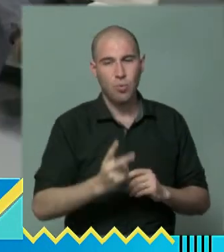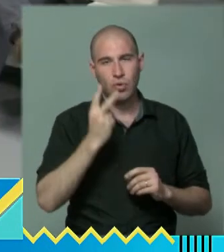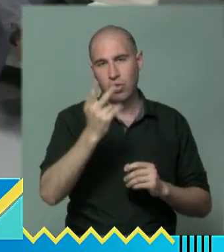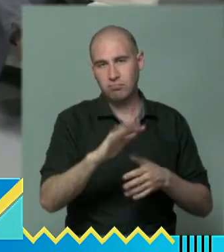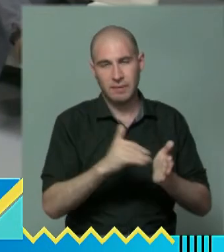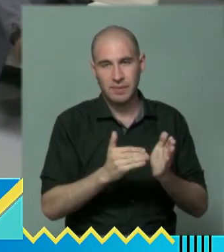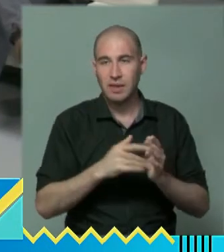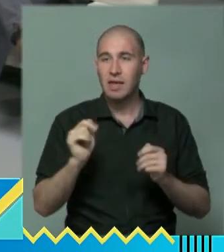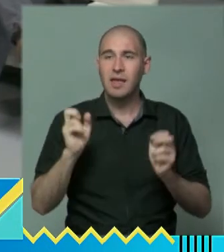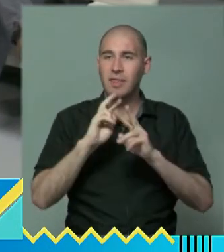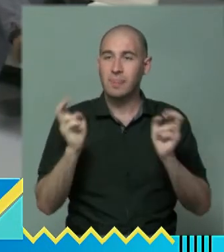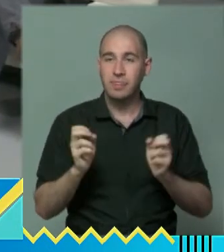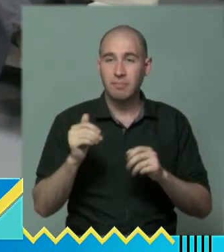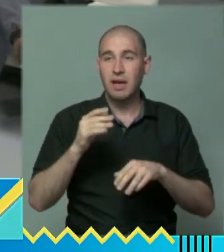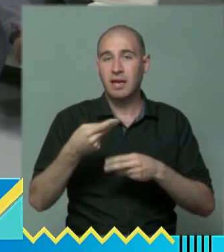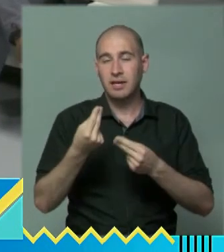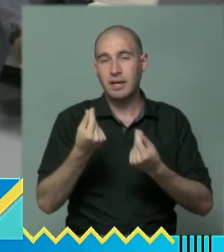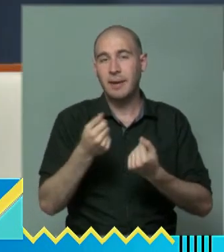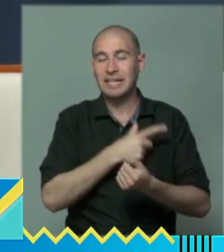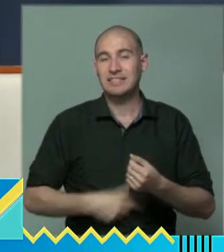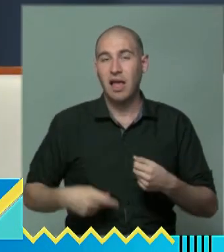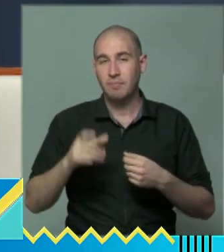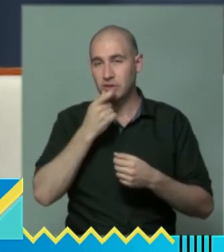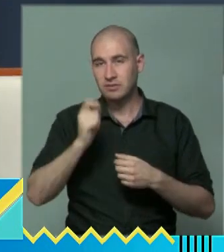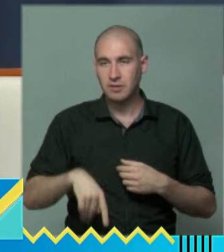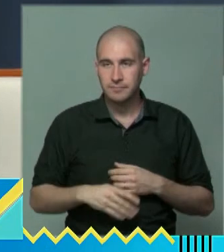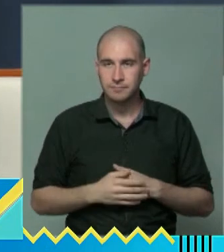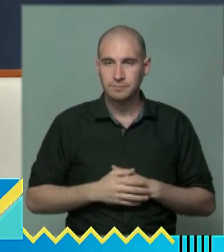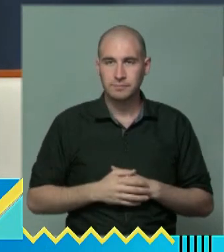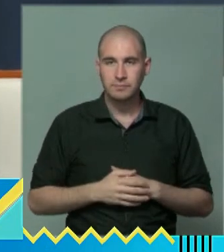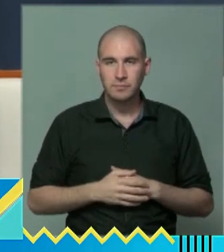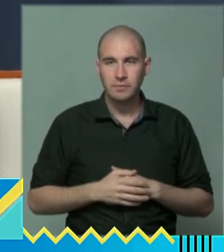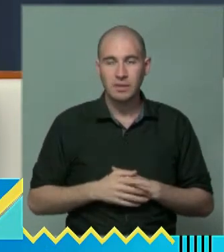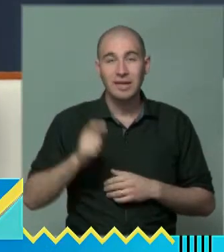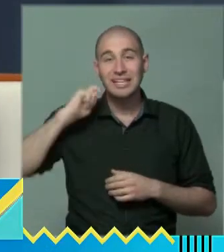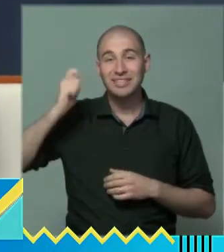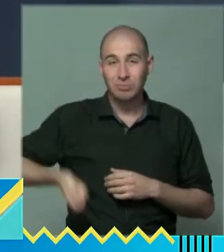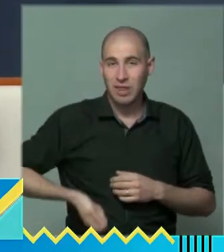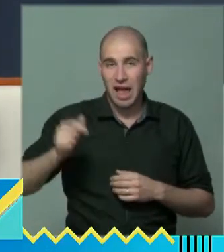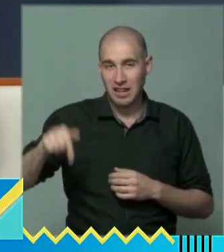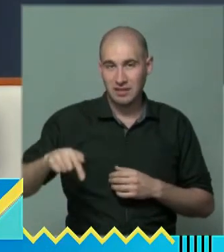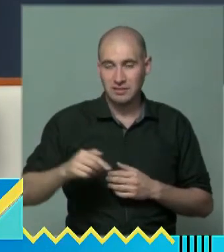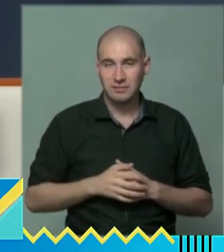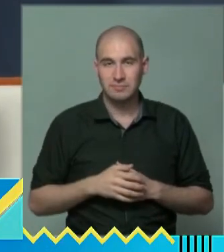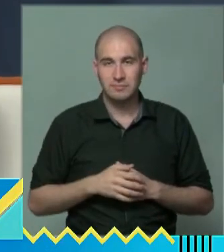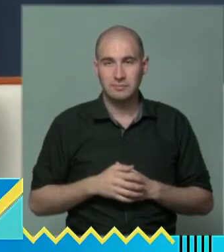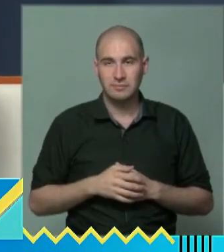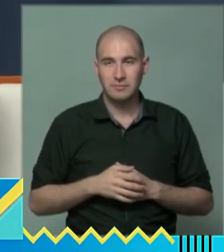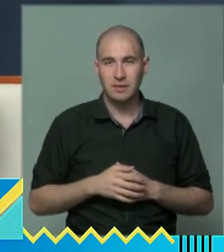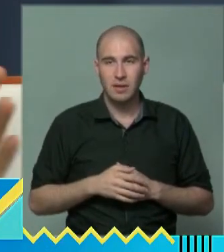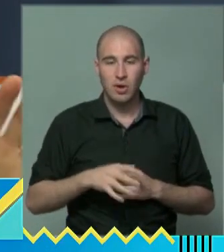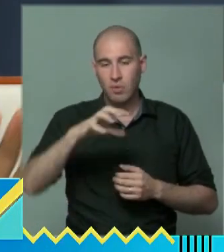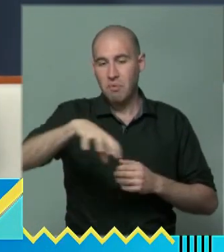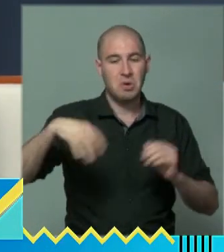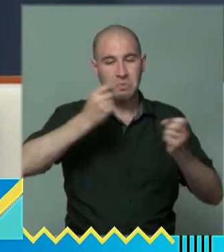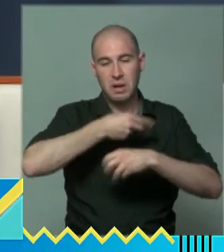Eso primero es un tema, me parece, de recursos del Estado provincial. Los tribunales actuales de cualquier